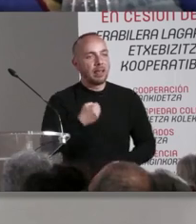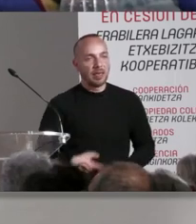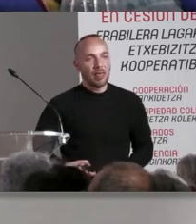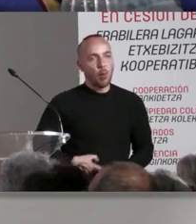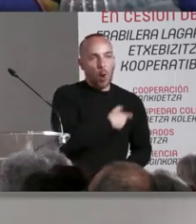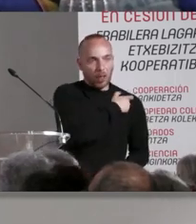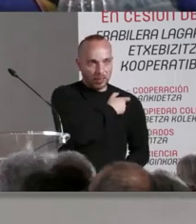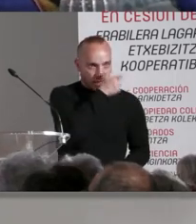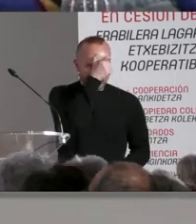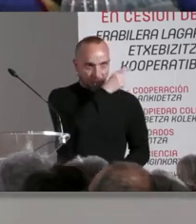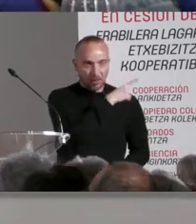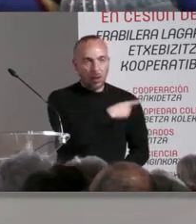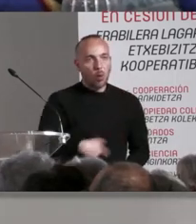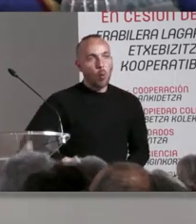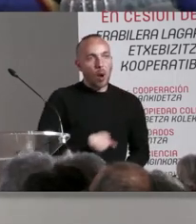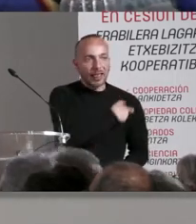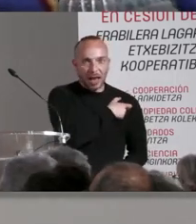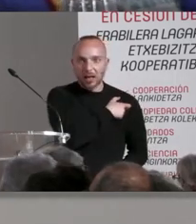que Huarte Araquil,